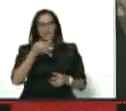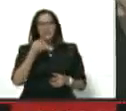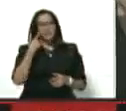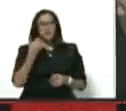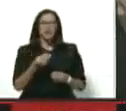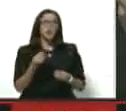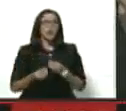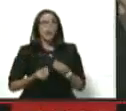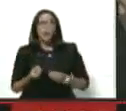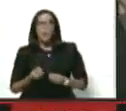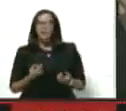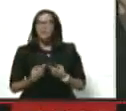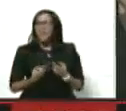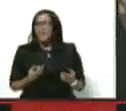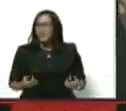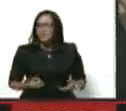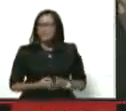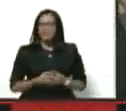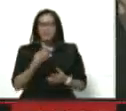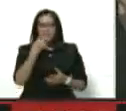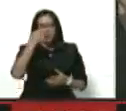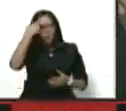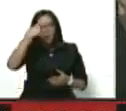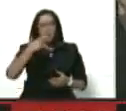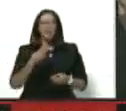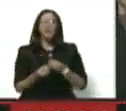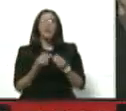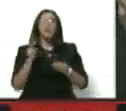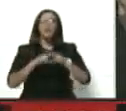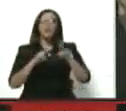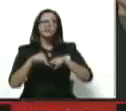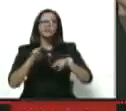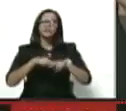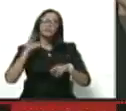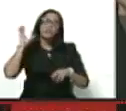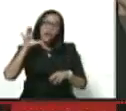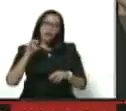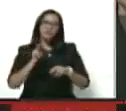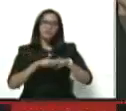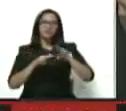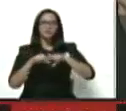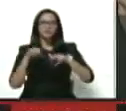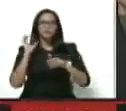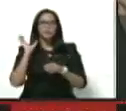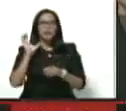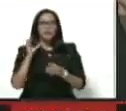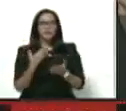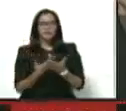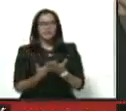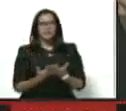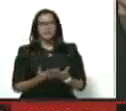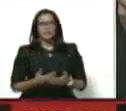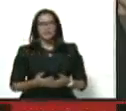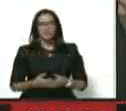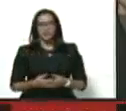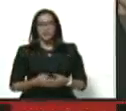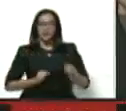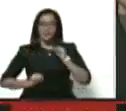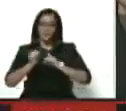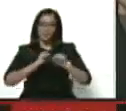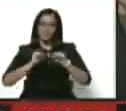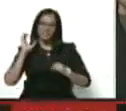cómo se bate el cobre, para que vea un pueblo cómo construye su patria, cómo construye su partido para defender esa